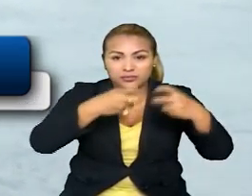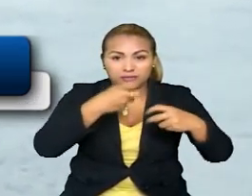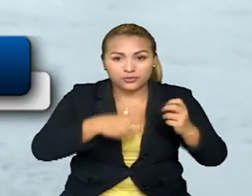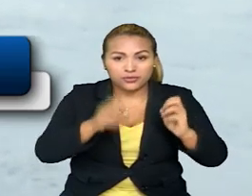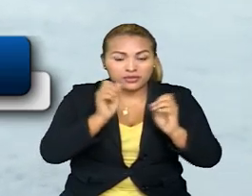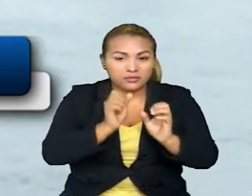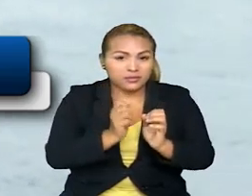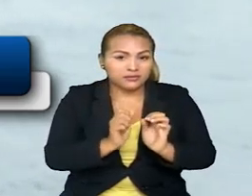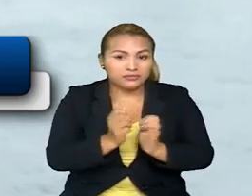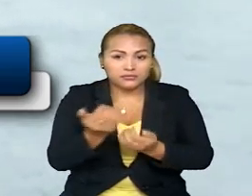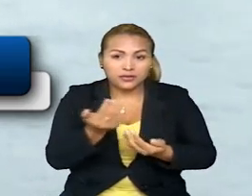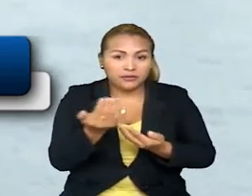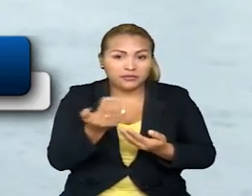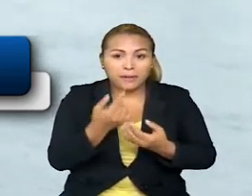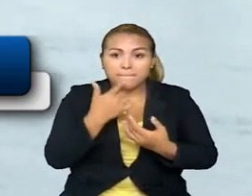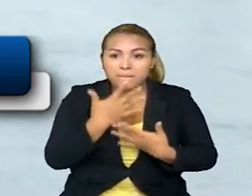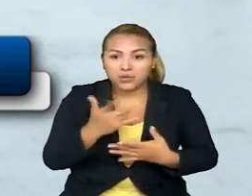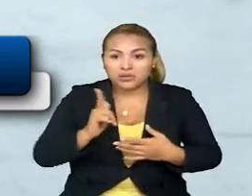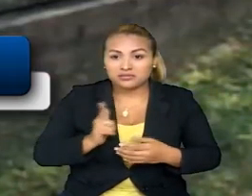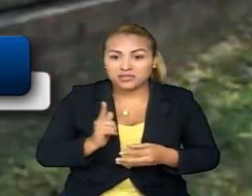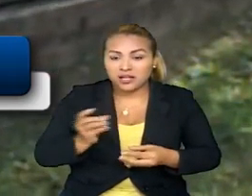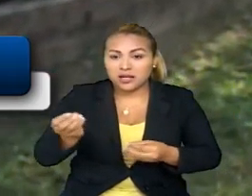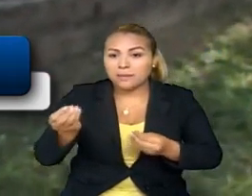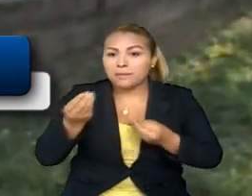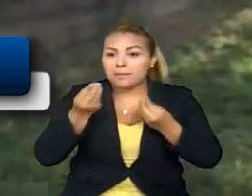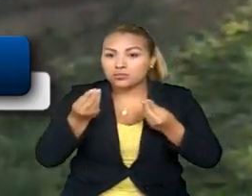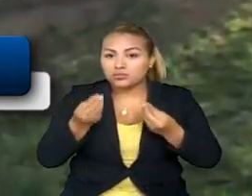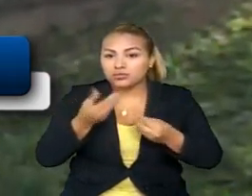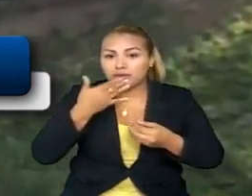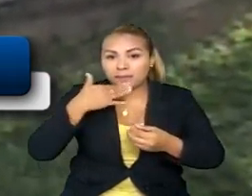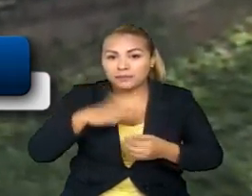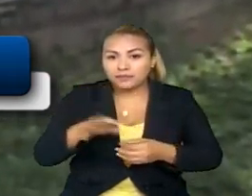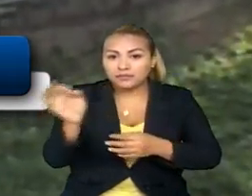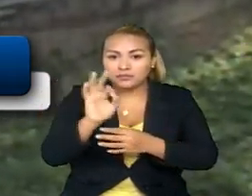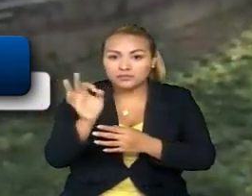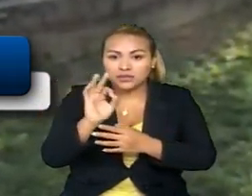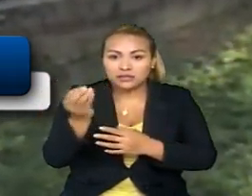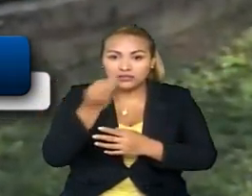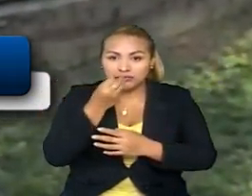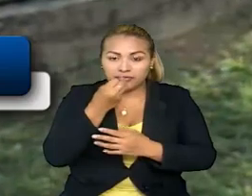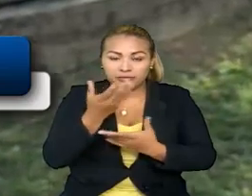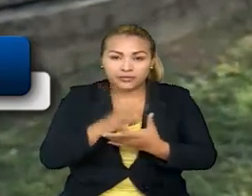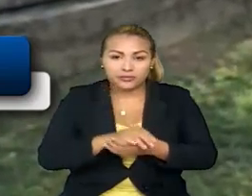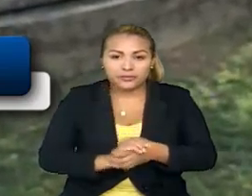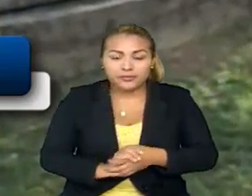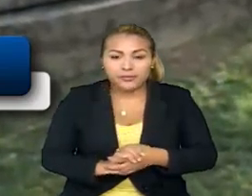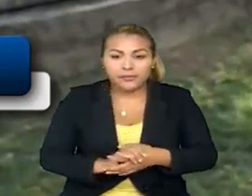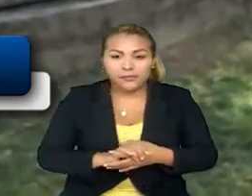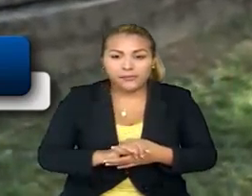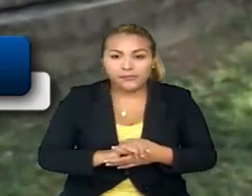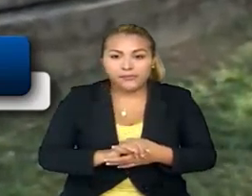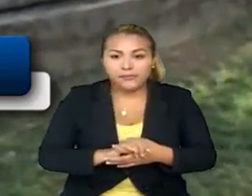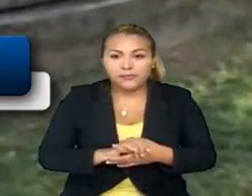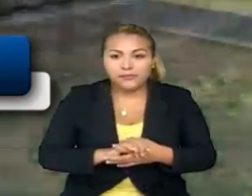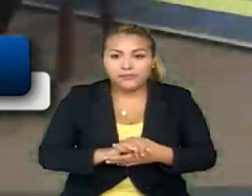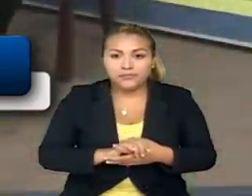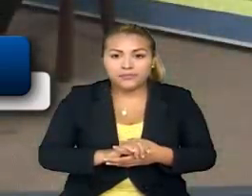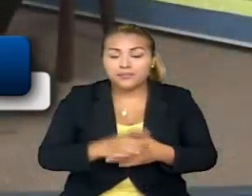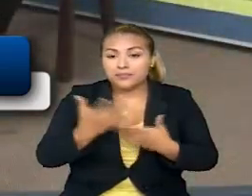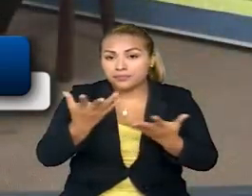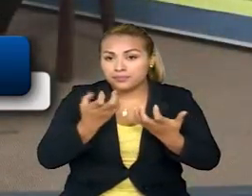por qué es porque tiene un malo habitualmente yo creo que en este punto hay que ser muy muy indicativo hay que